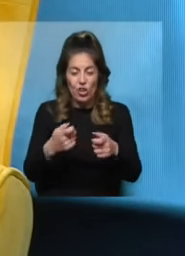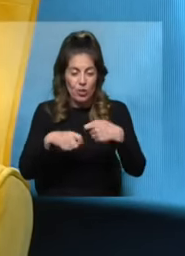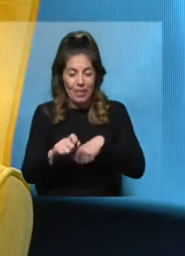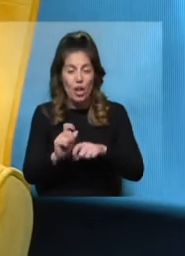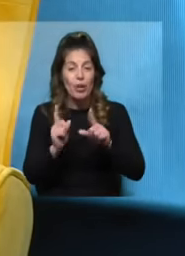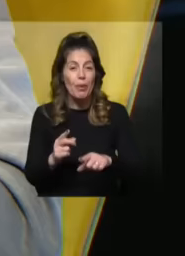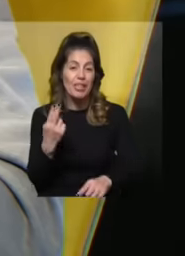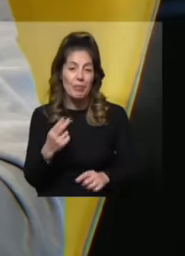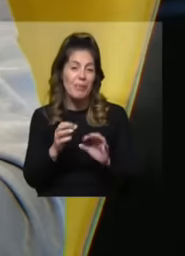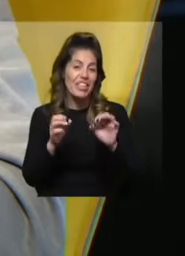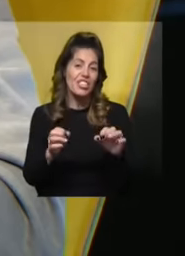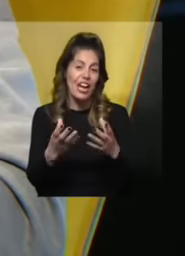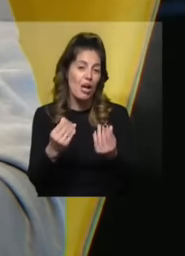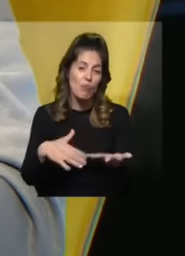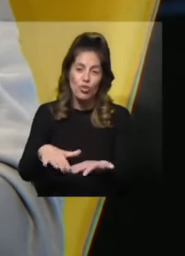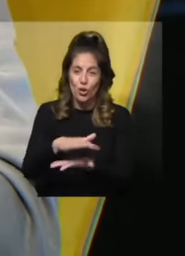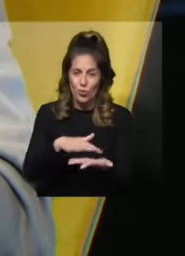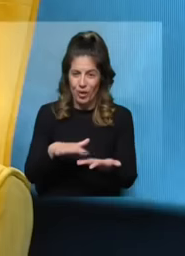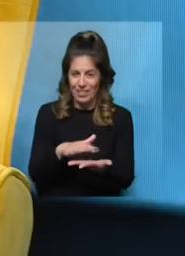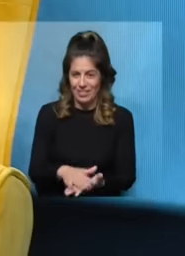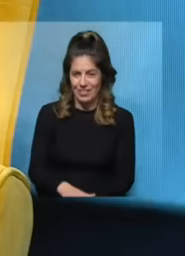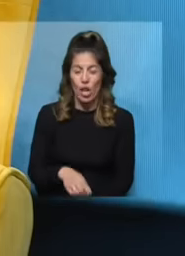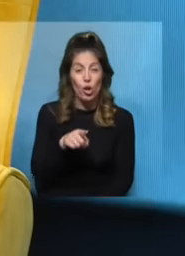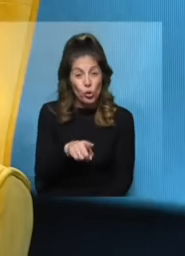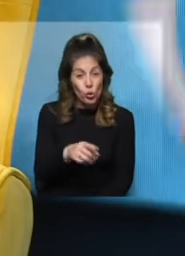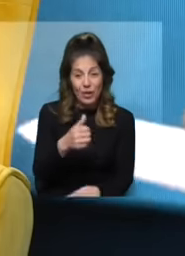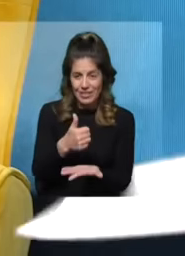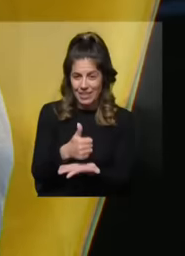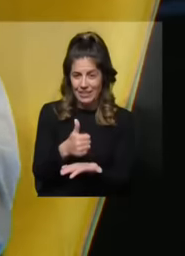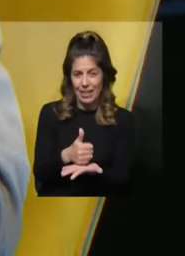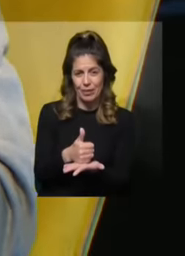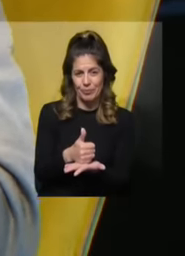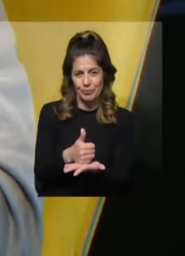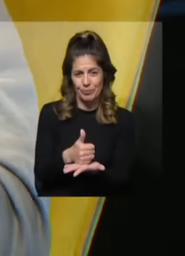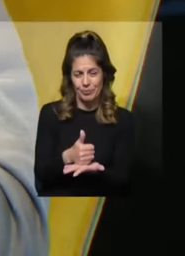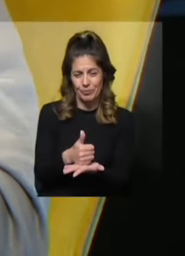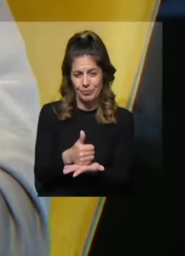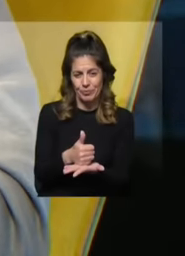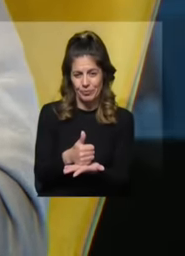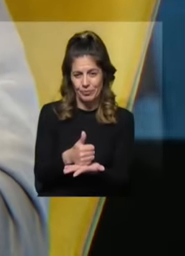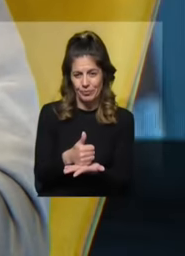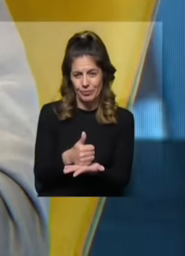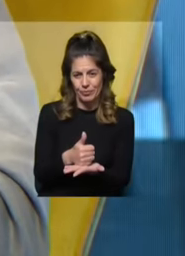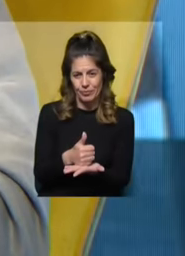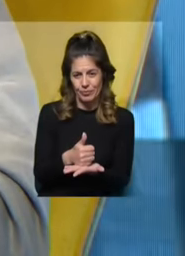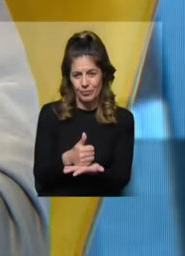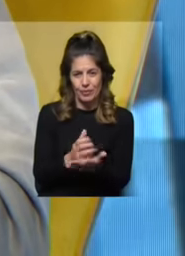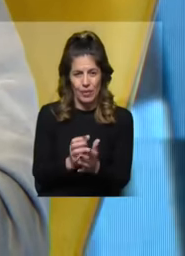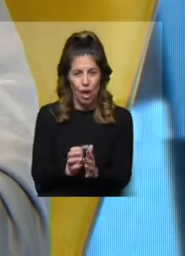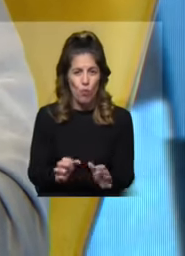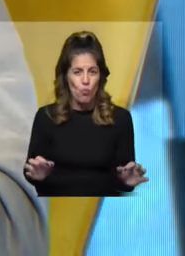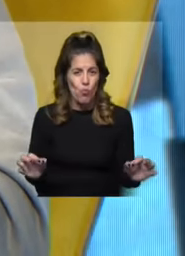Pero bueno... eso es buenísimo. Tú vas a estar ahora, te vamos a encontrar en el Música de la